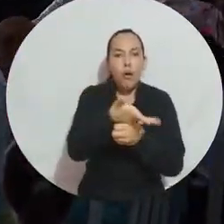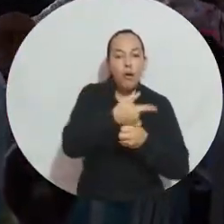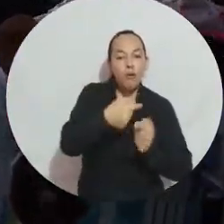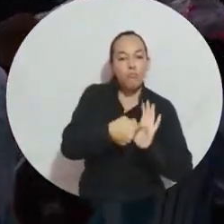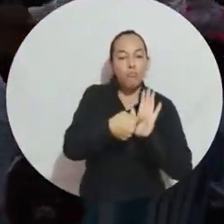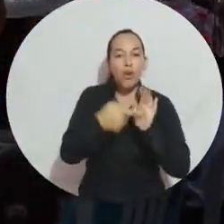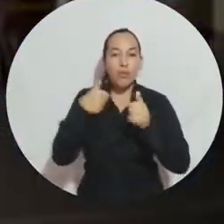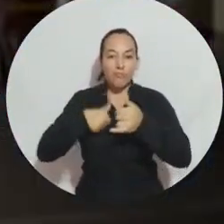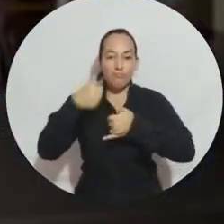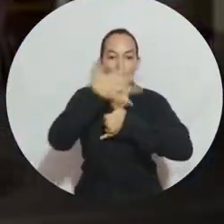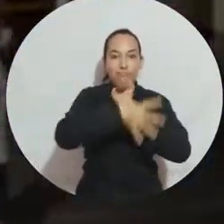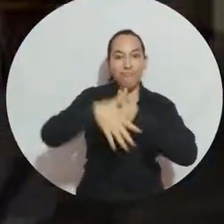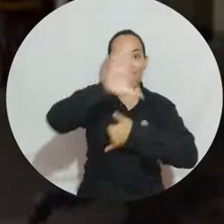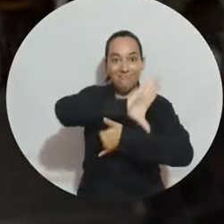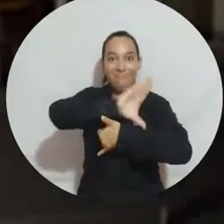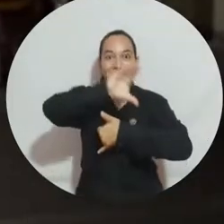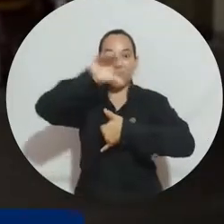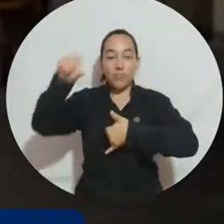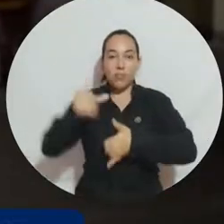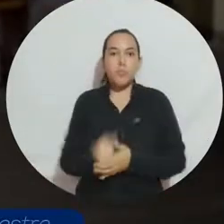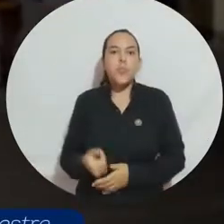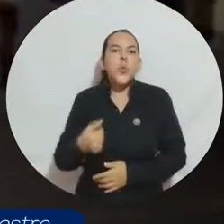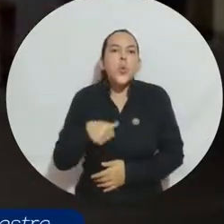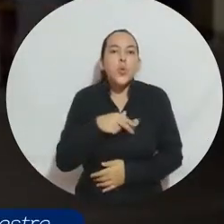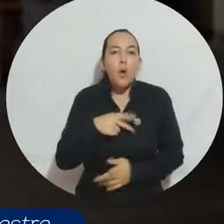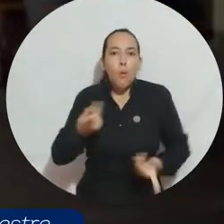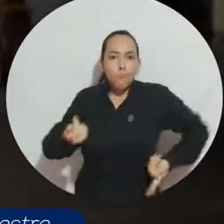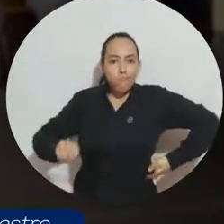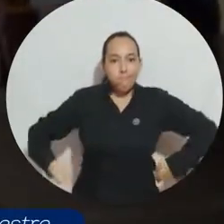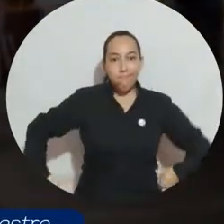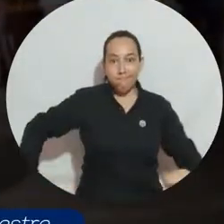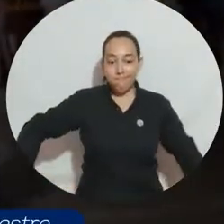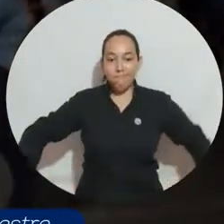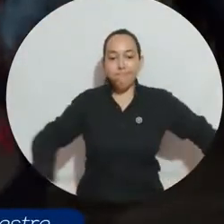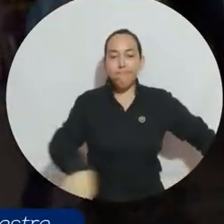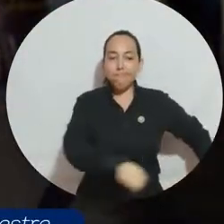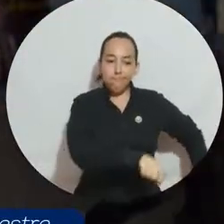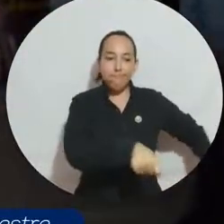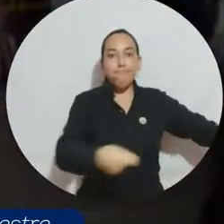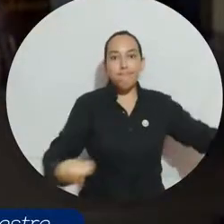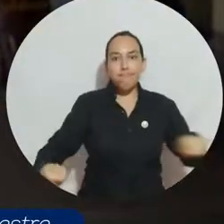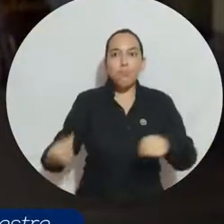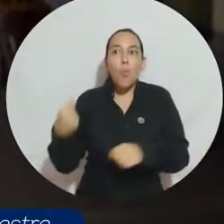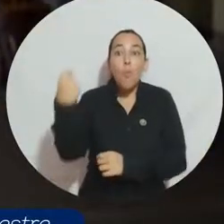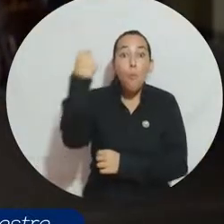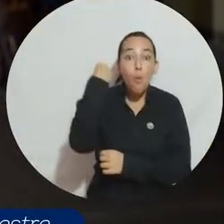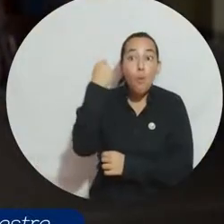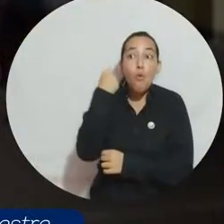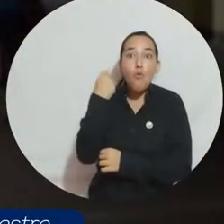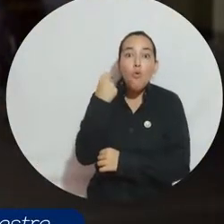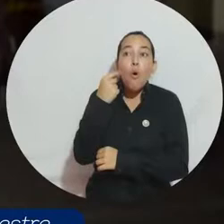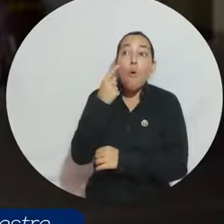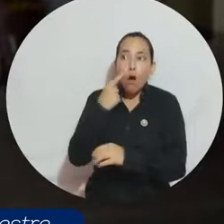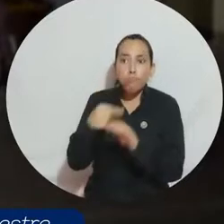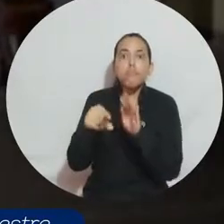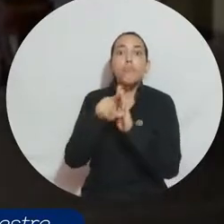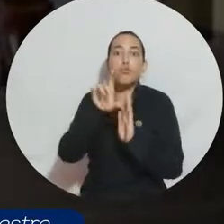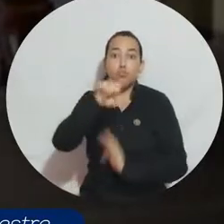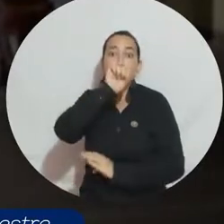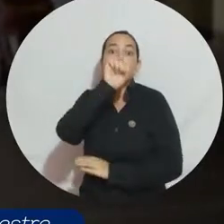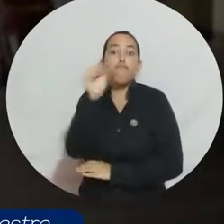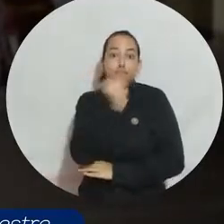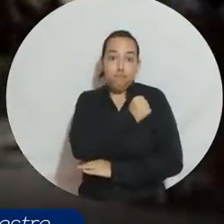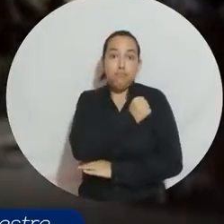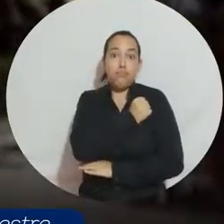nuestra región bueno Bailamos lo que fue la cumbia que hace poquito fue declarada patrimonio histórico cultural de la nación y